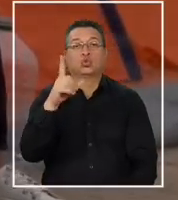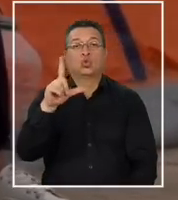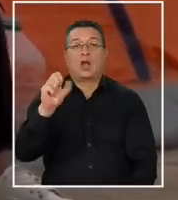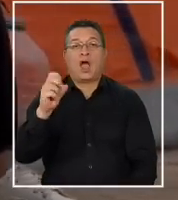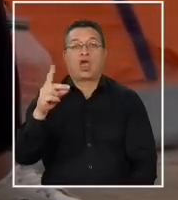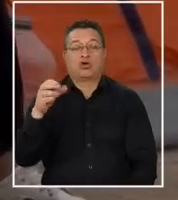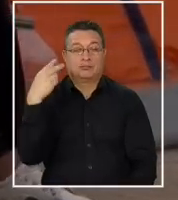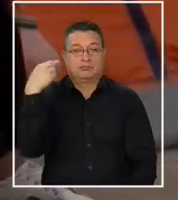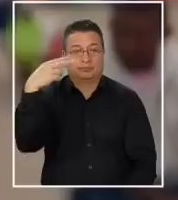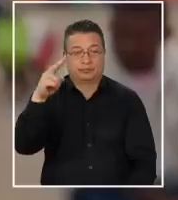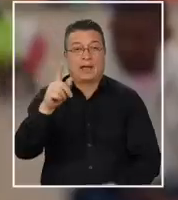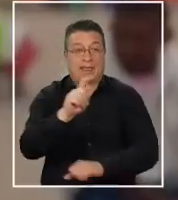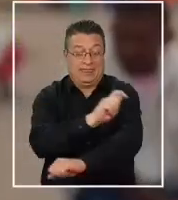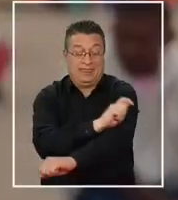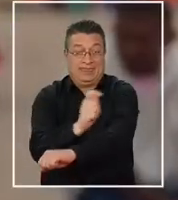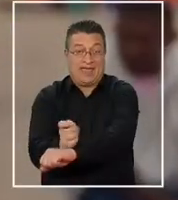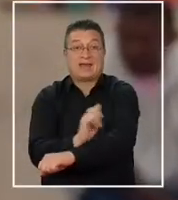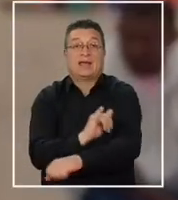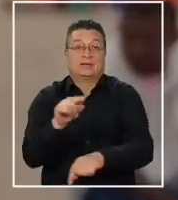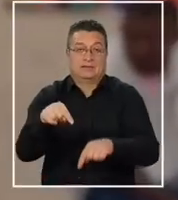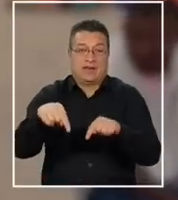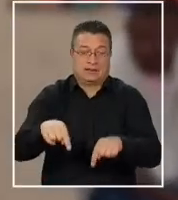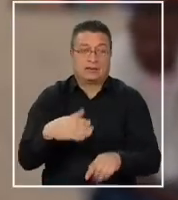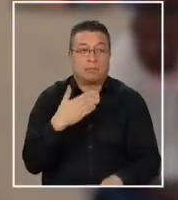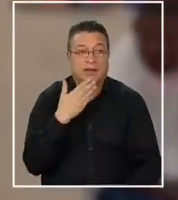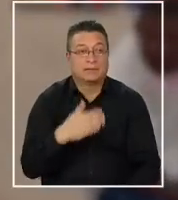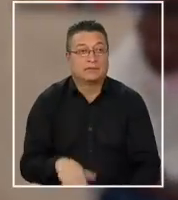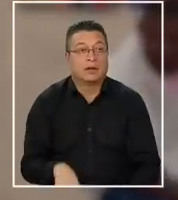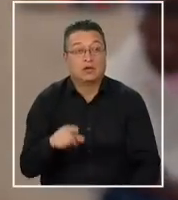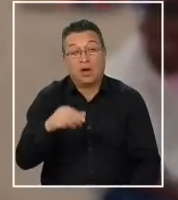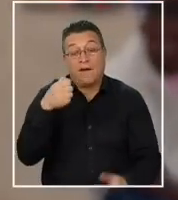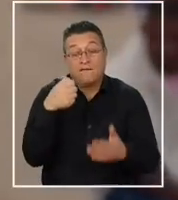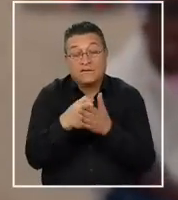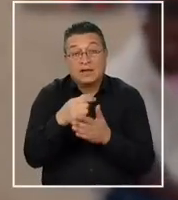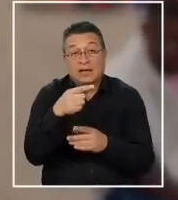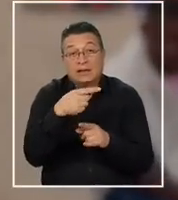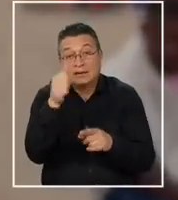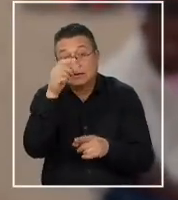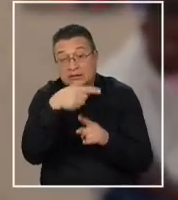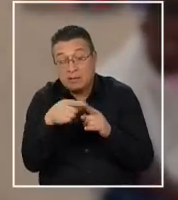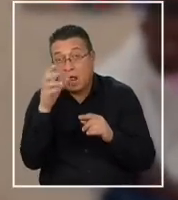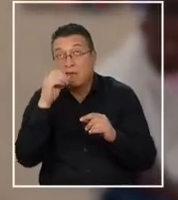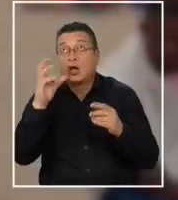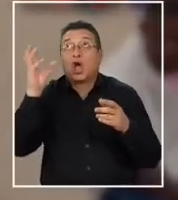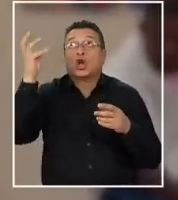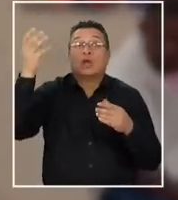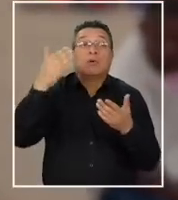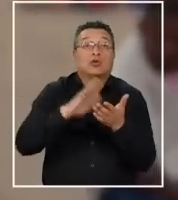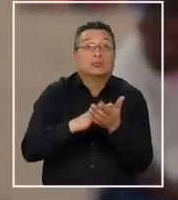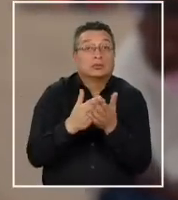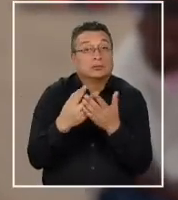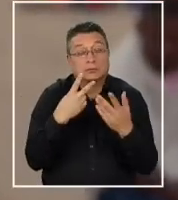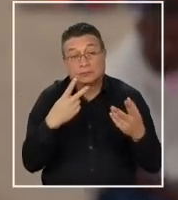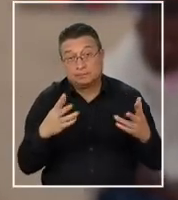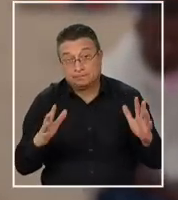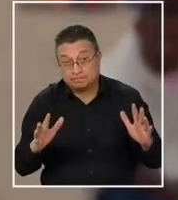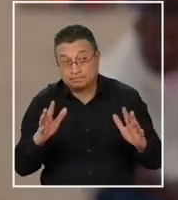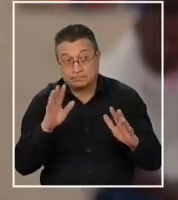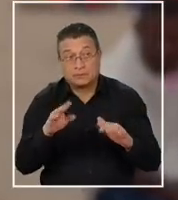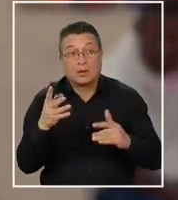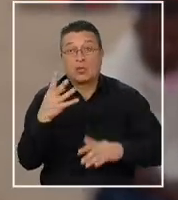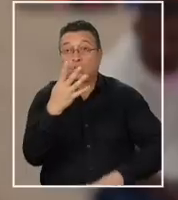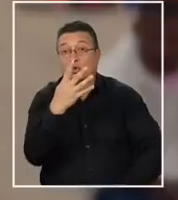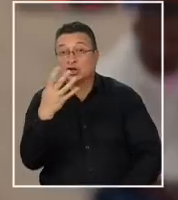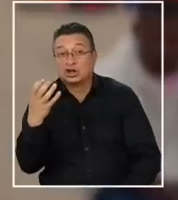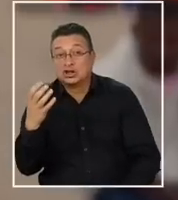en Tacna y aquí. Justamente el fin de semana, el domingo, pero como puedo acceder aquí más de, creo que hay 500 personas,